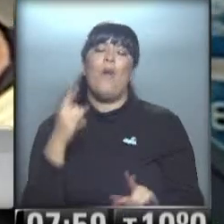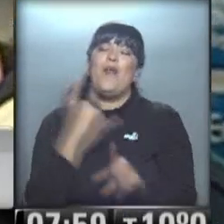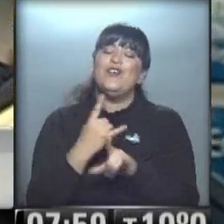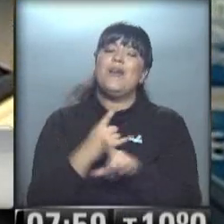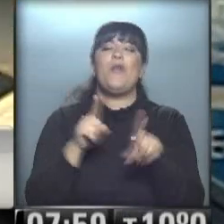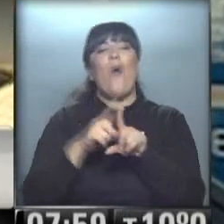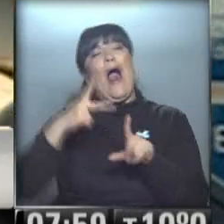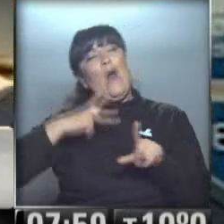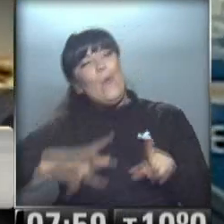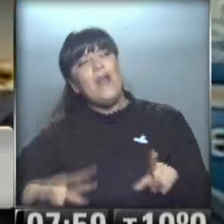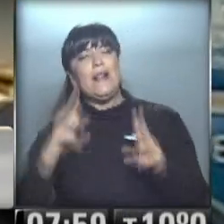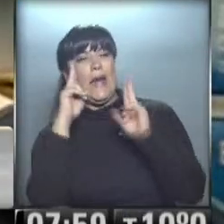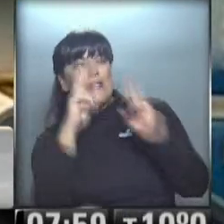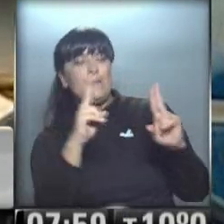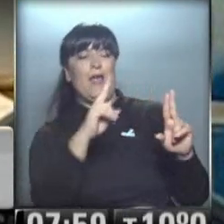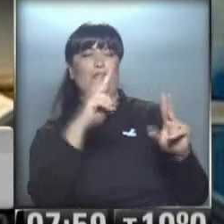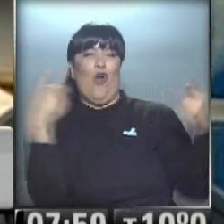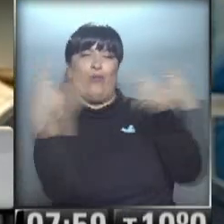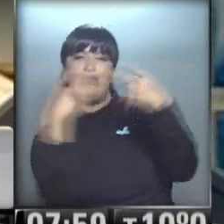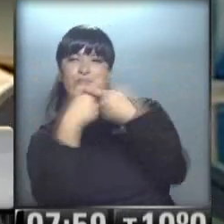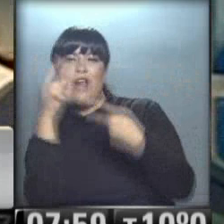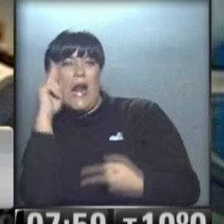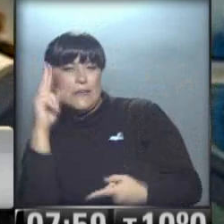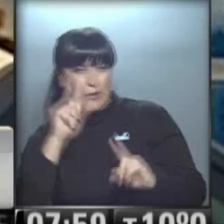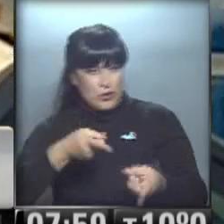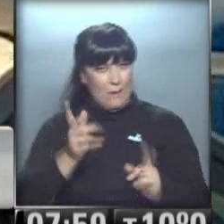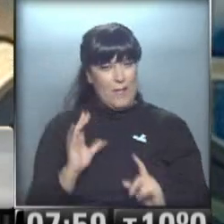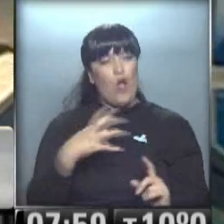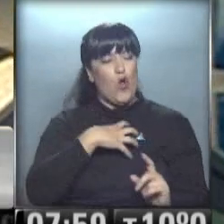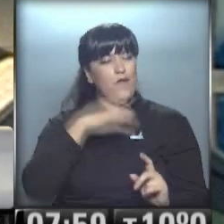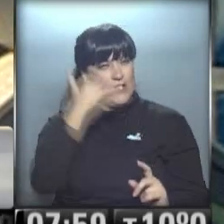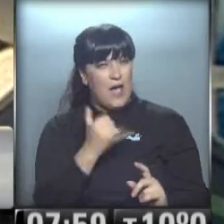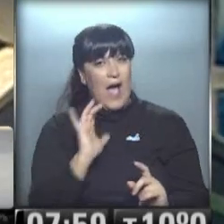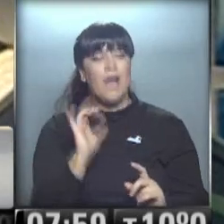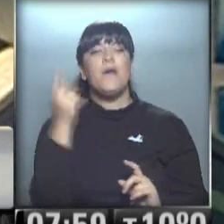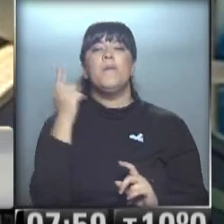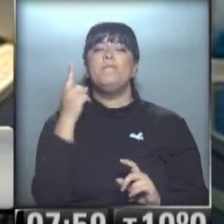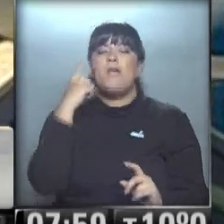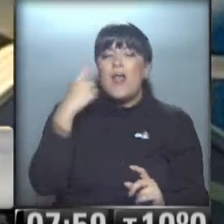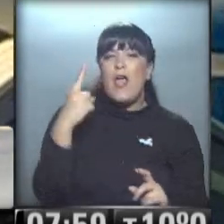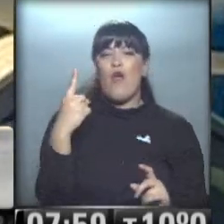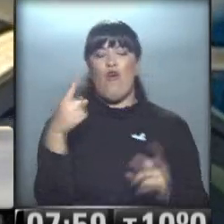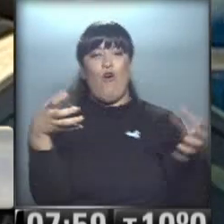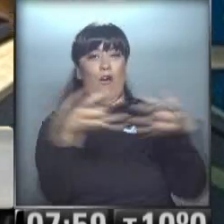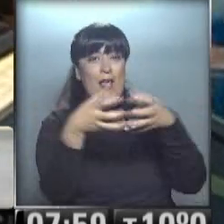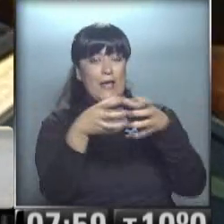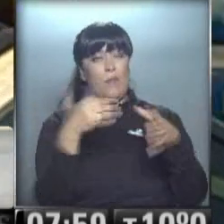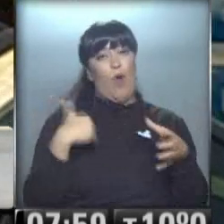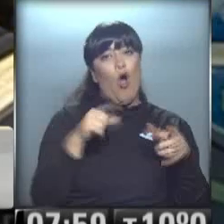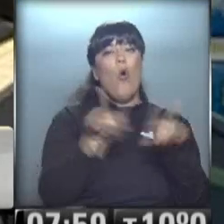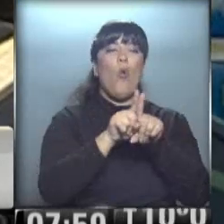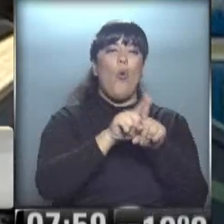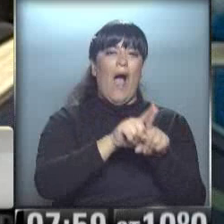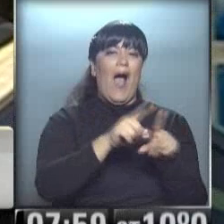humildad de respetar a todos los rivales, ¿no? Confiado porque creo que el equipo, más allá de sus individualidades, en el